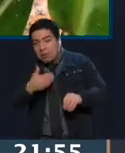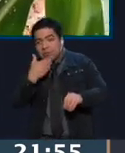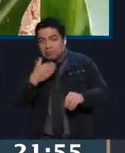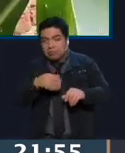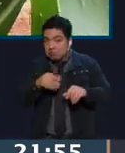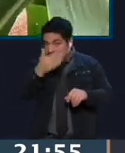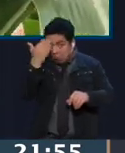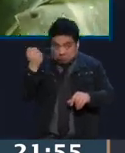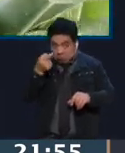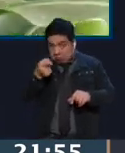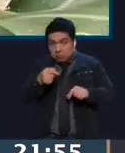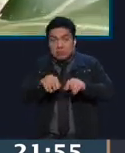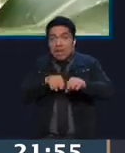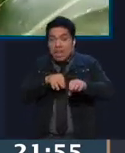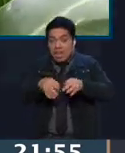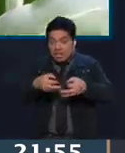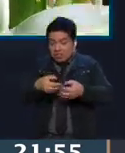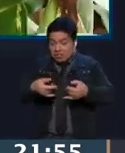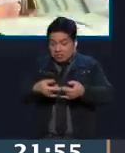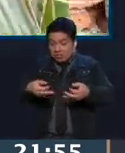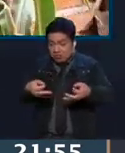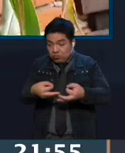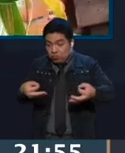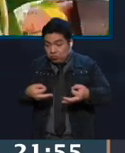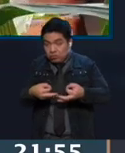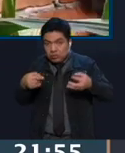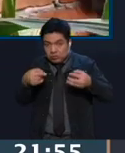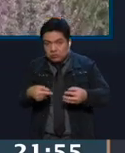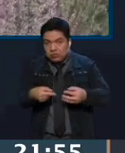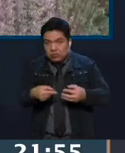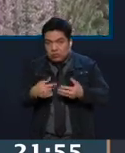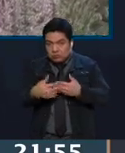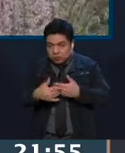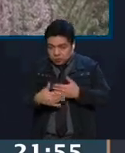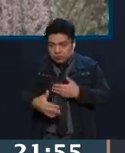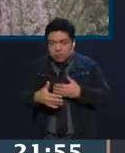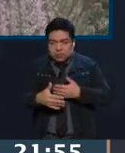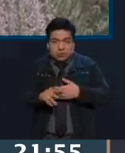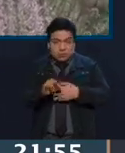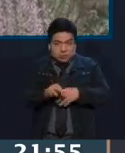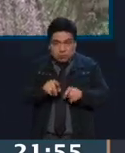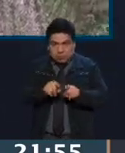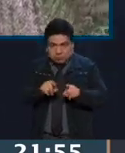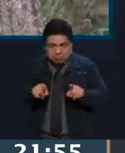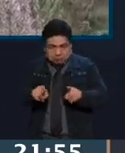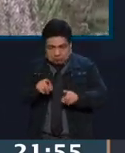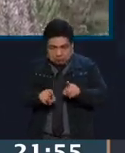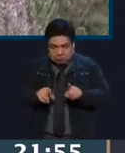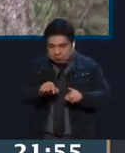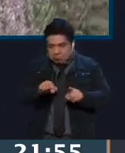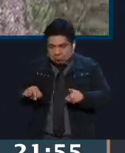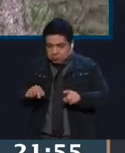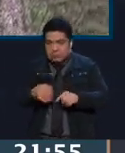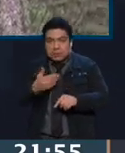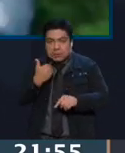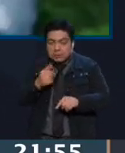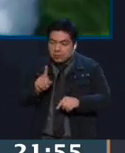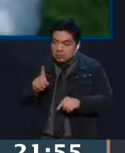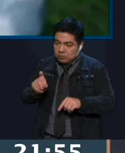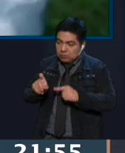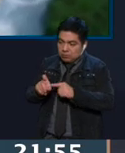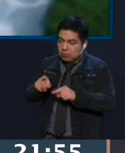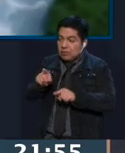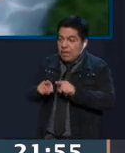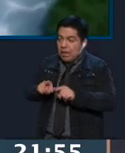sepan, pero el ciclo agrícola de la milpa de temporal, es decir, aquella milpa que no tiene riego, que depende